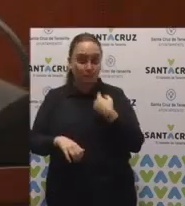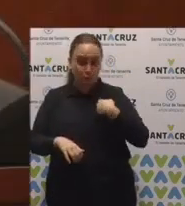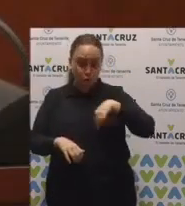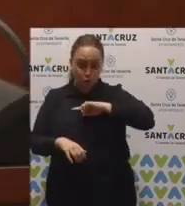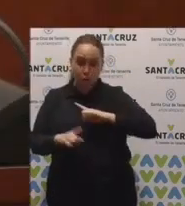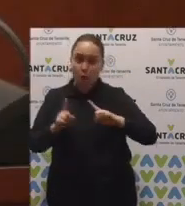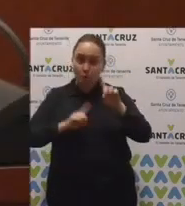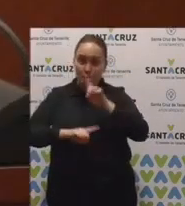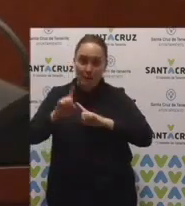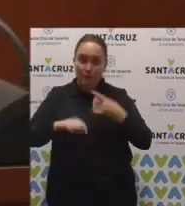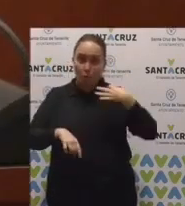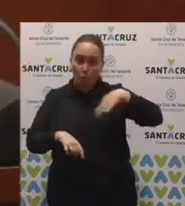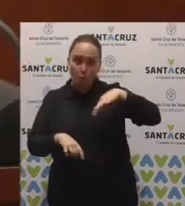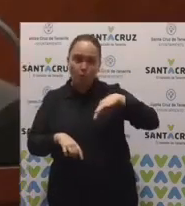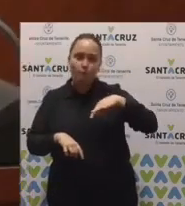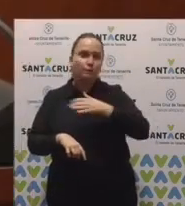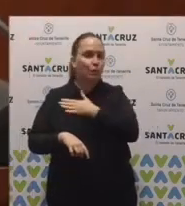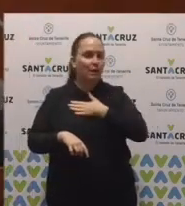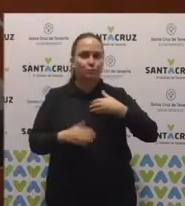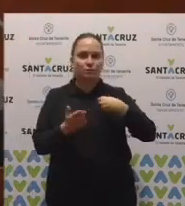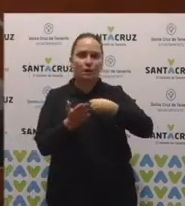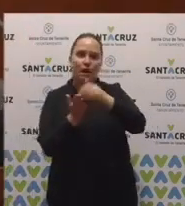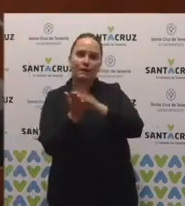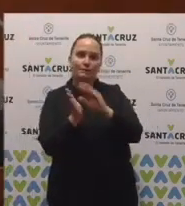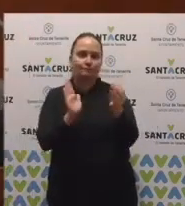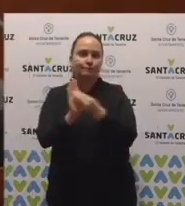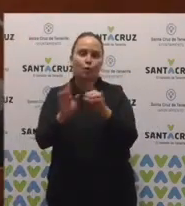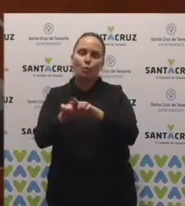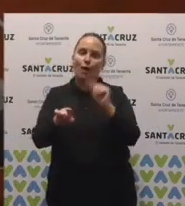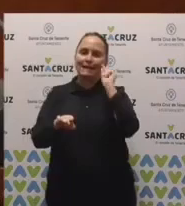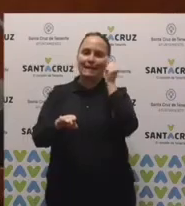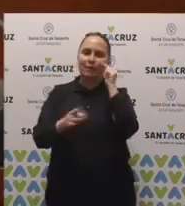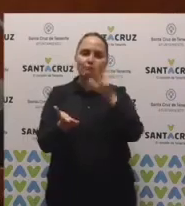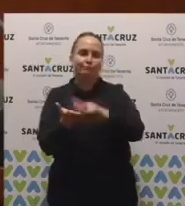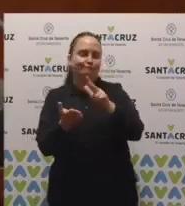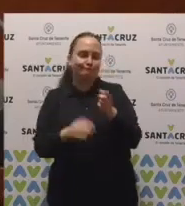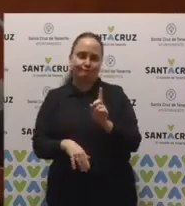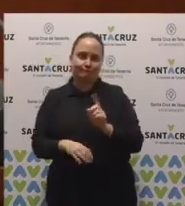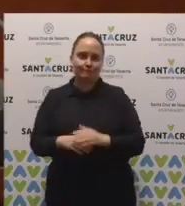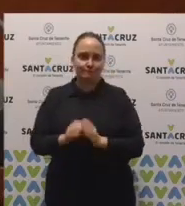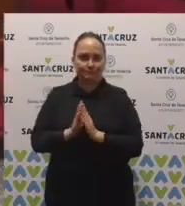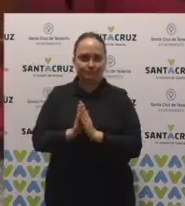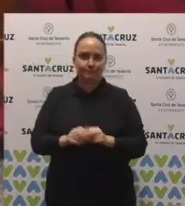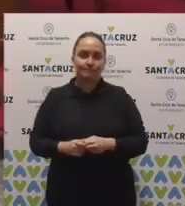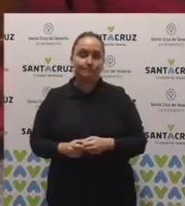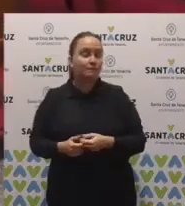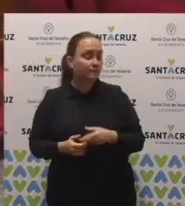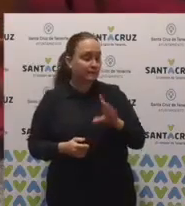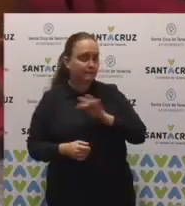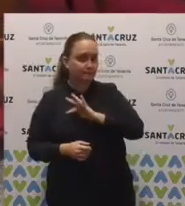nos incluya en esa toma de conocimientos de decretos de resoluciones secretario